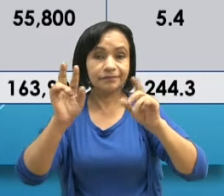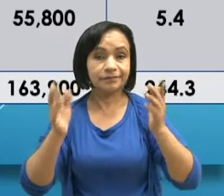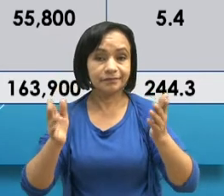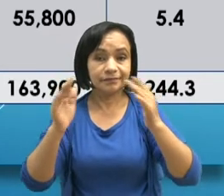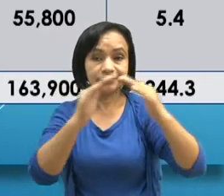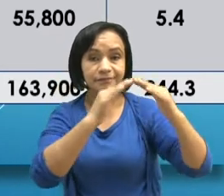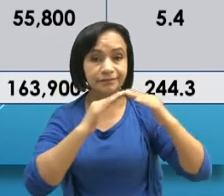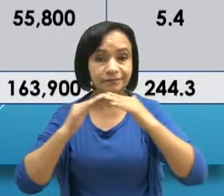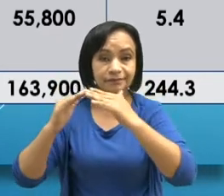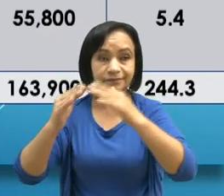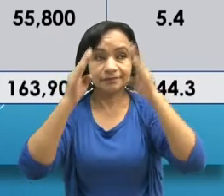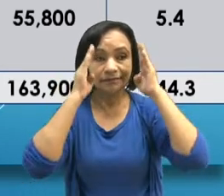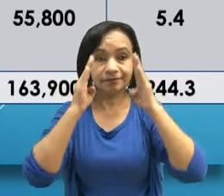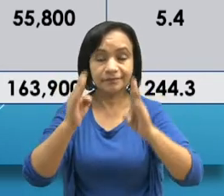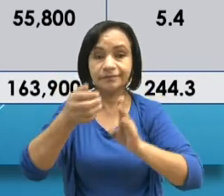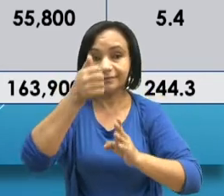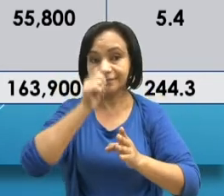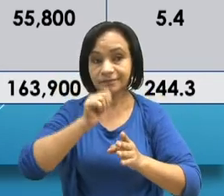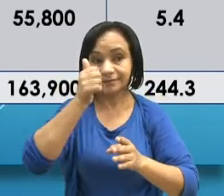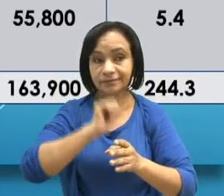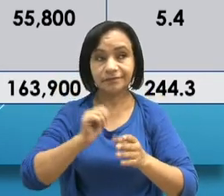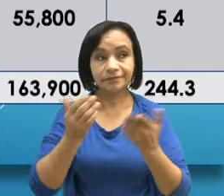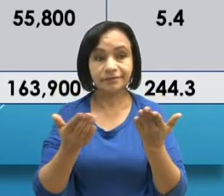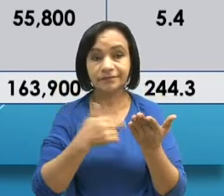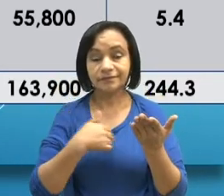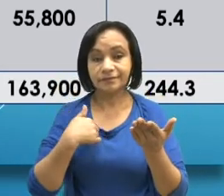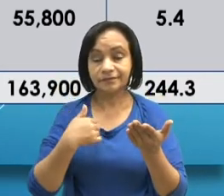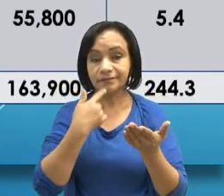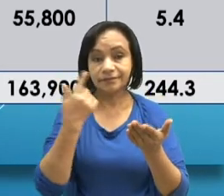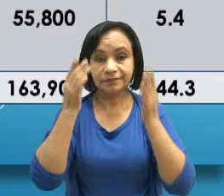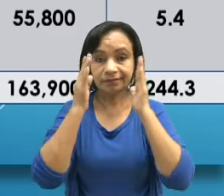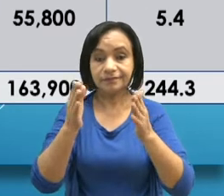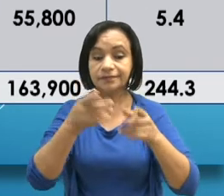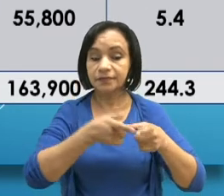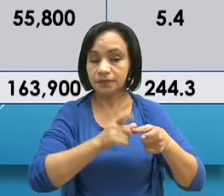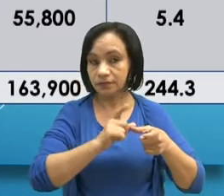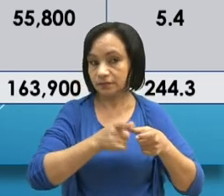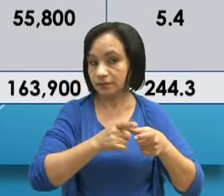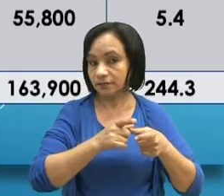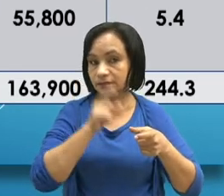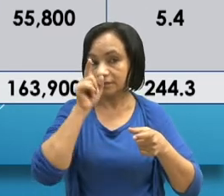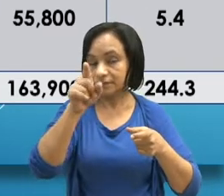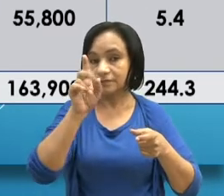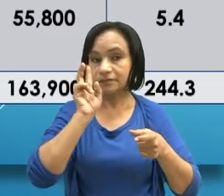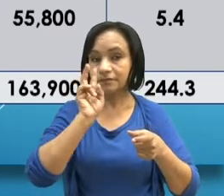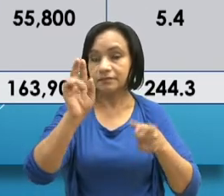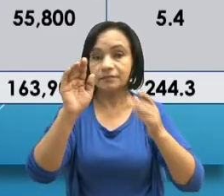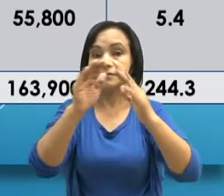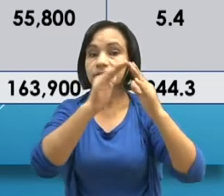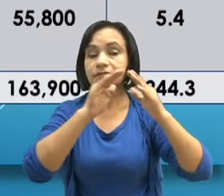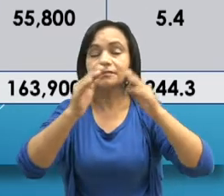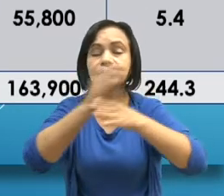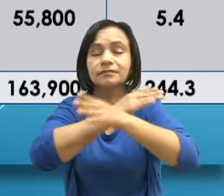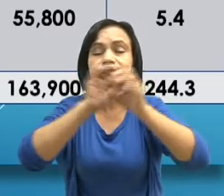las ciudades que fueron atendidas en agua potable y las ciudades que fueron atendidas en alcantarillado sanitario. Ahí ciudades que no